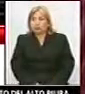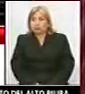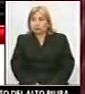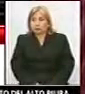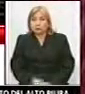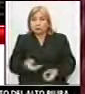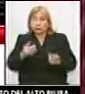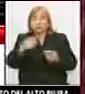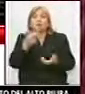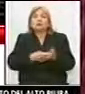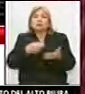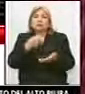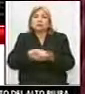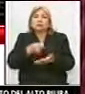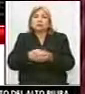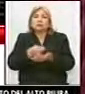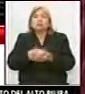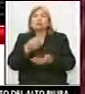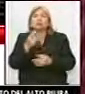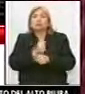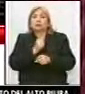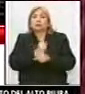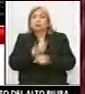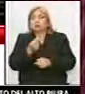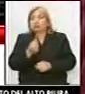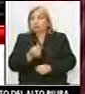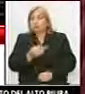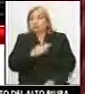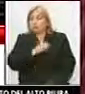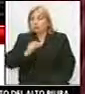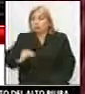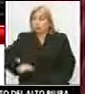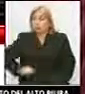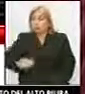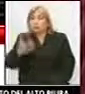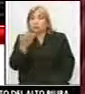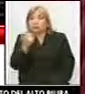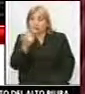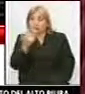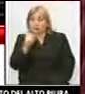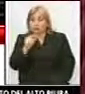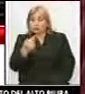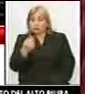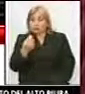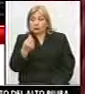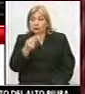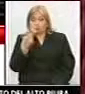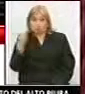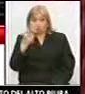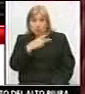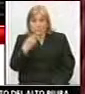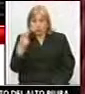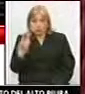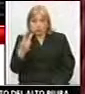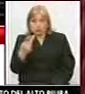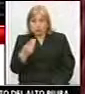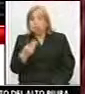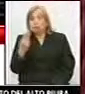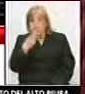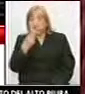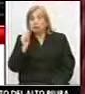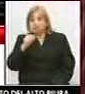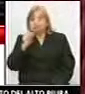¿Cuál fue su sueldo como presidente de gobierno regional? Aproximadamente 15.000 soles, más o menos. ¿En ambos periodos? En ambos